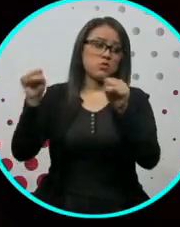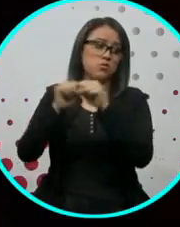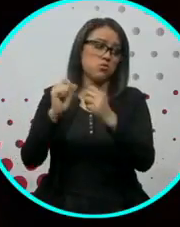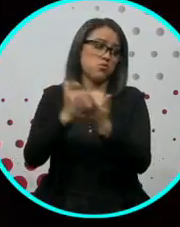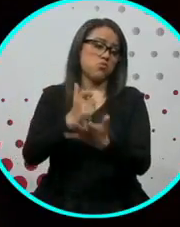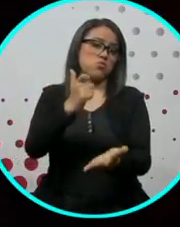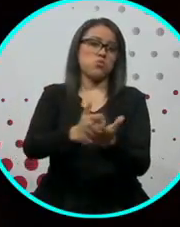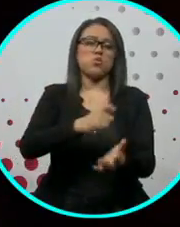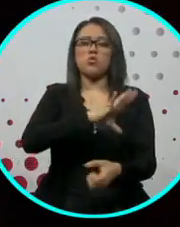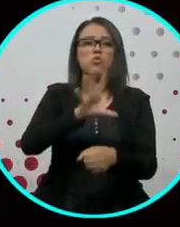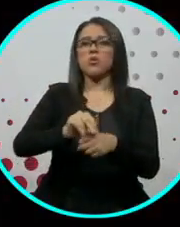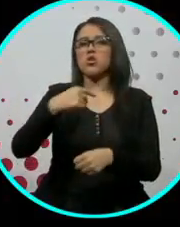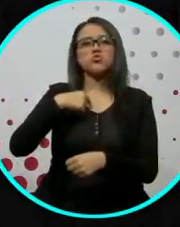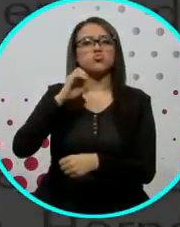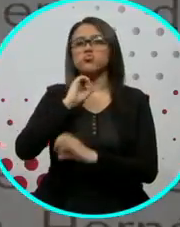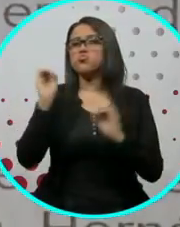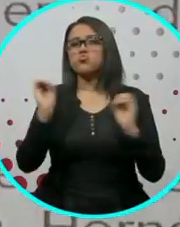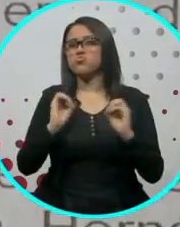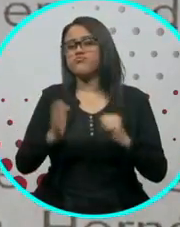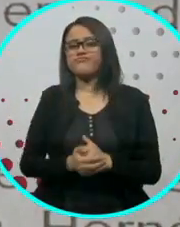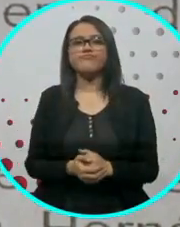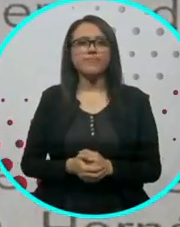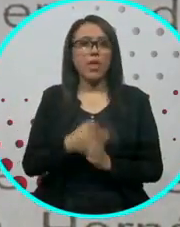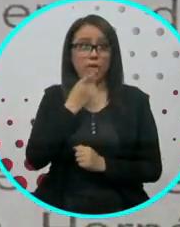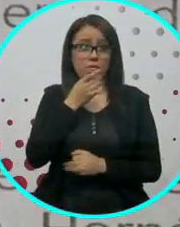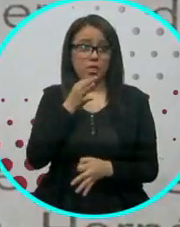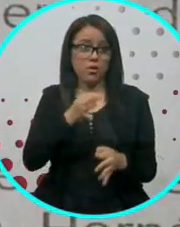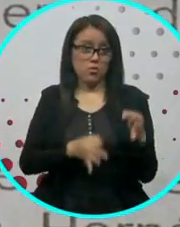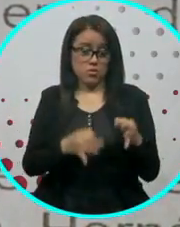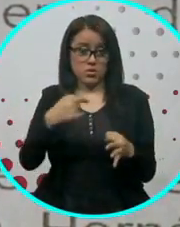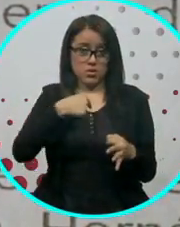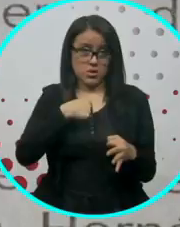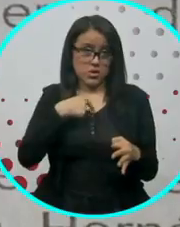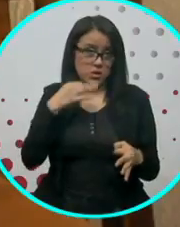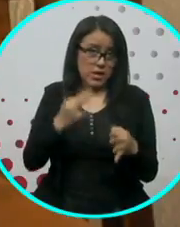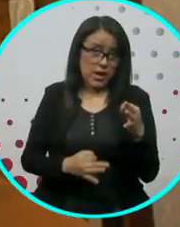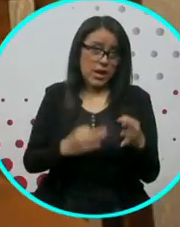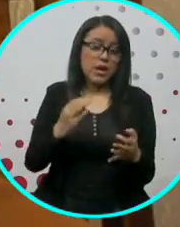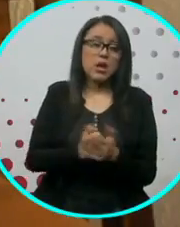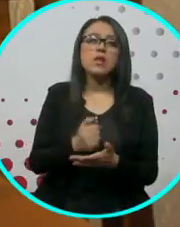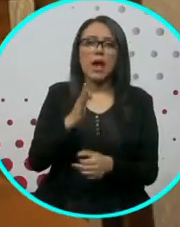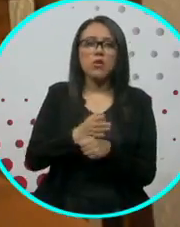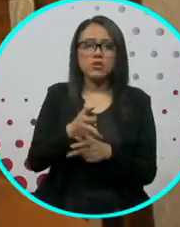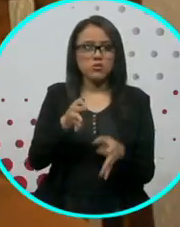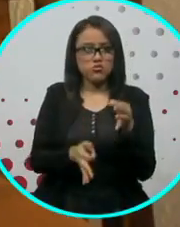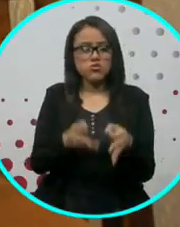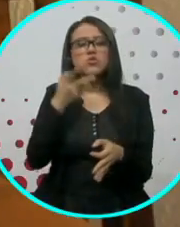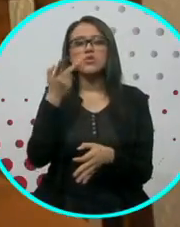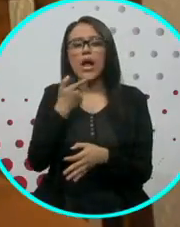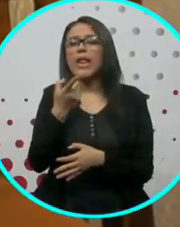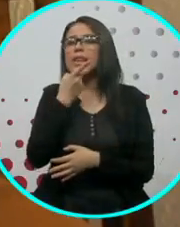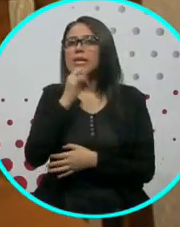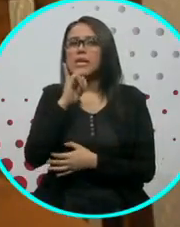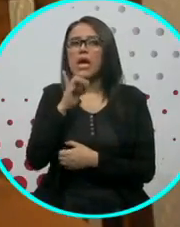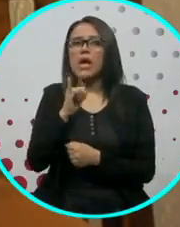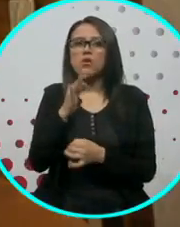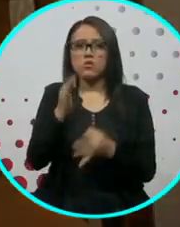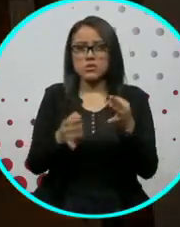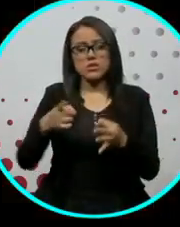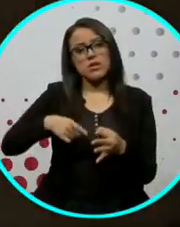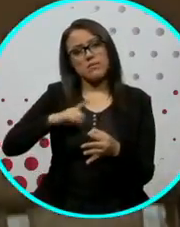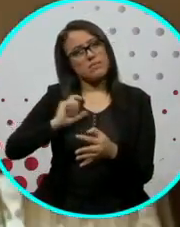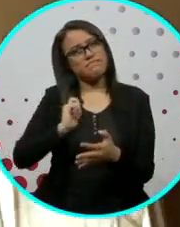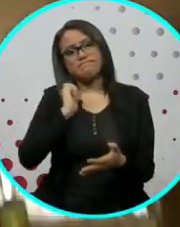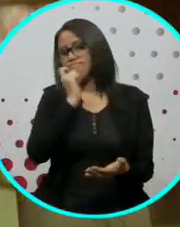yo no tengo por qué darte nada. Dice que un juez falló a su favor. En el juicio oral ya, el juez ya dictó una reparación de